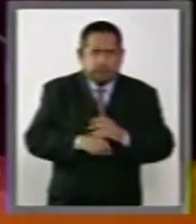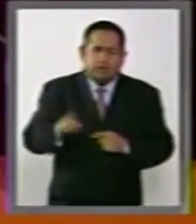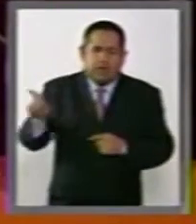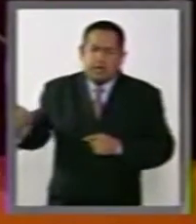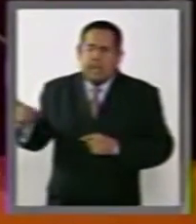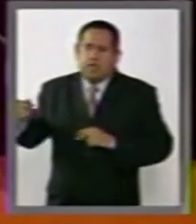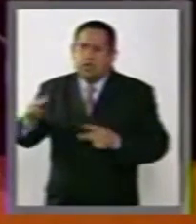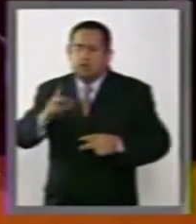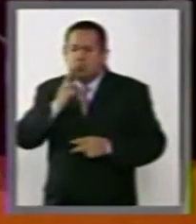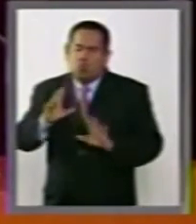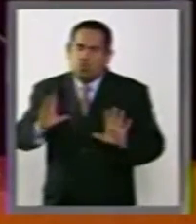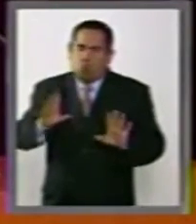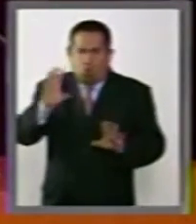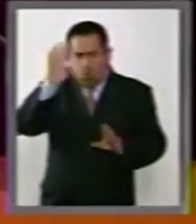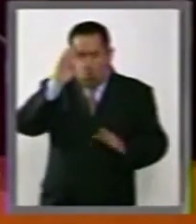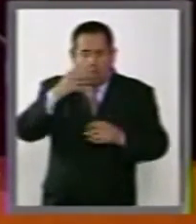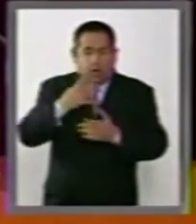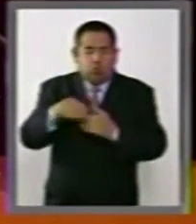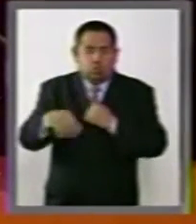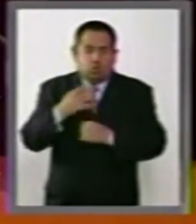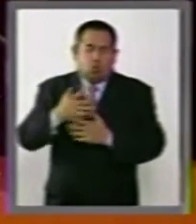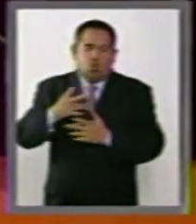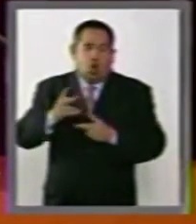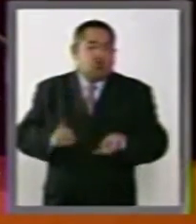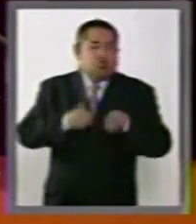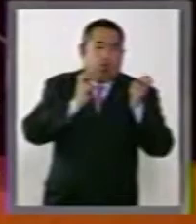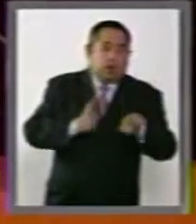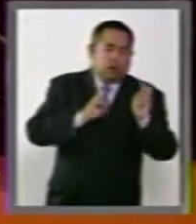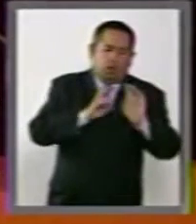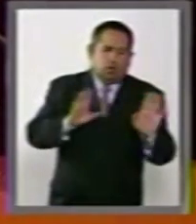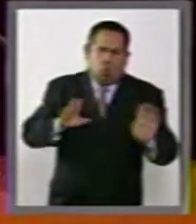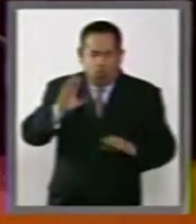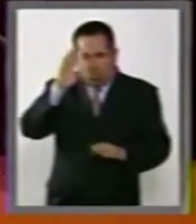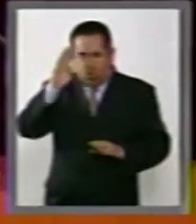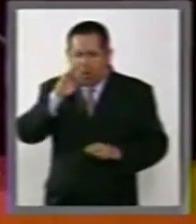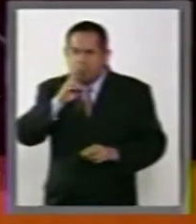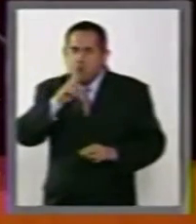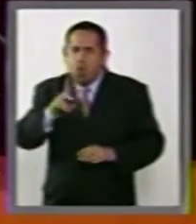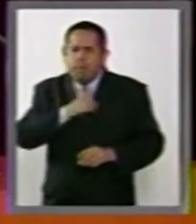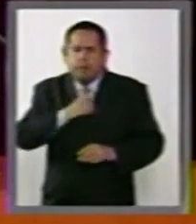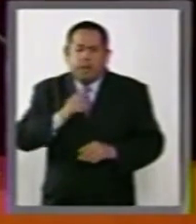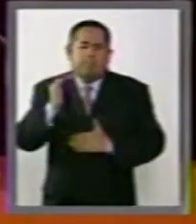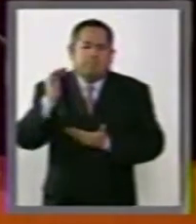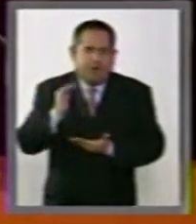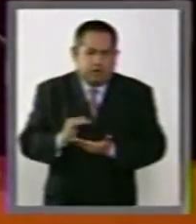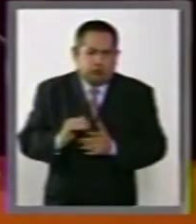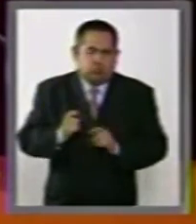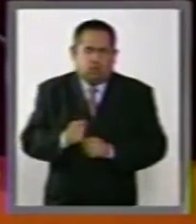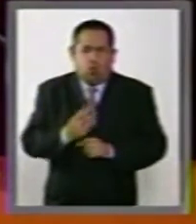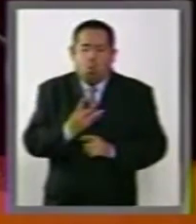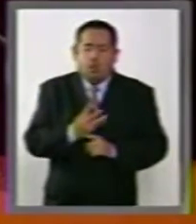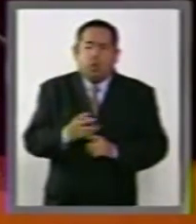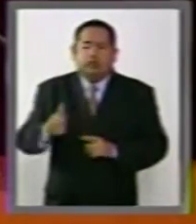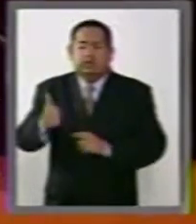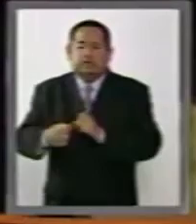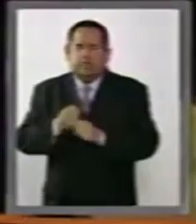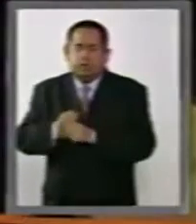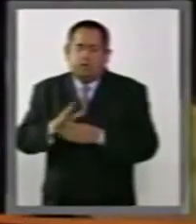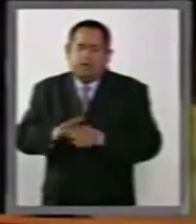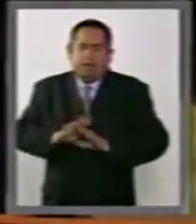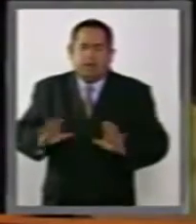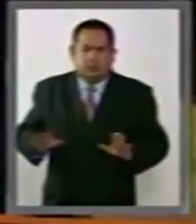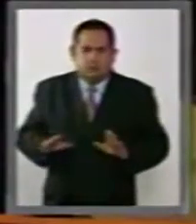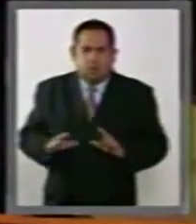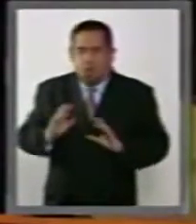dicen que era demasiado para estos que ordeñan los ductos y que se les debiera dar solamente de 4 a 6 años. O